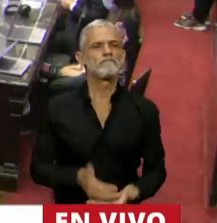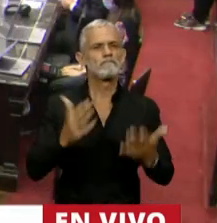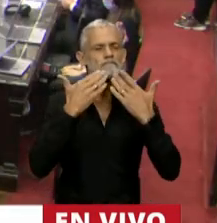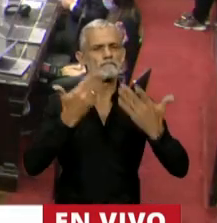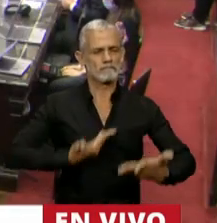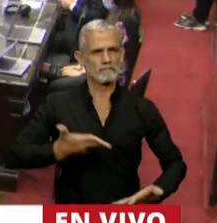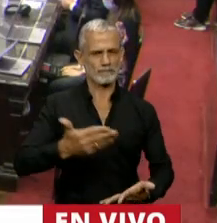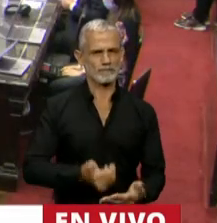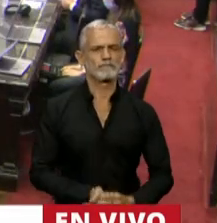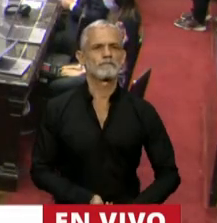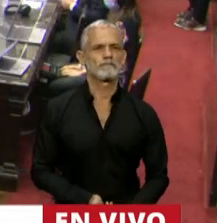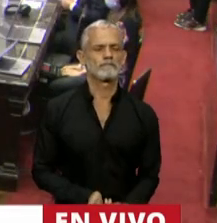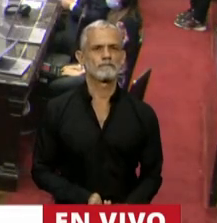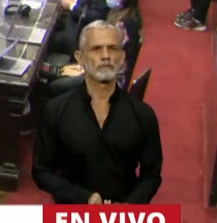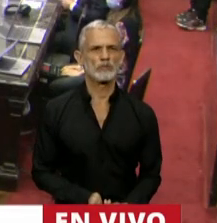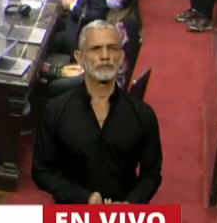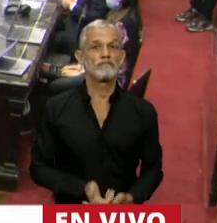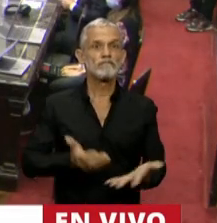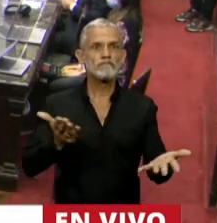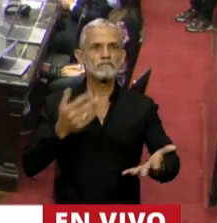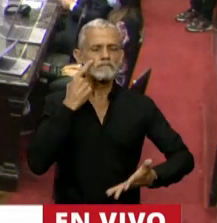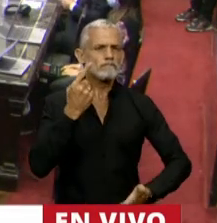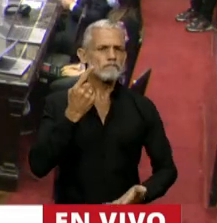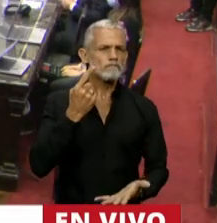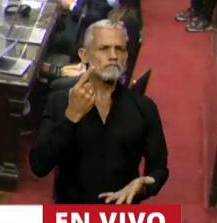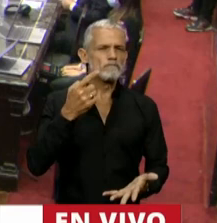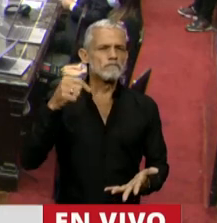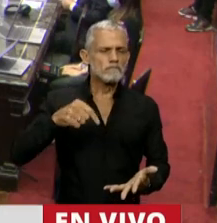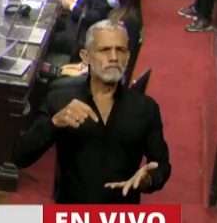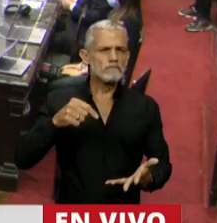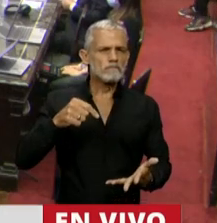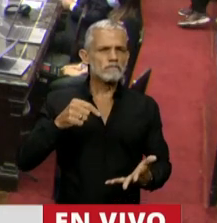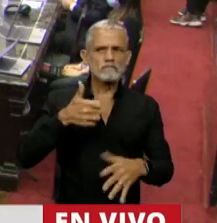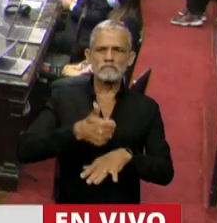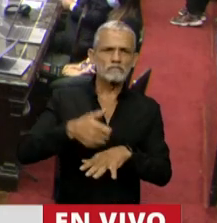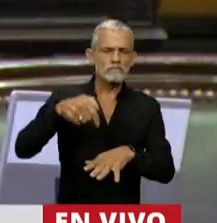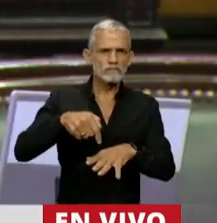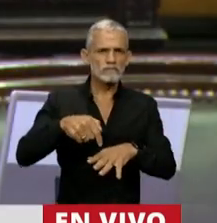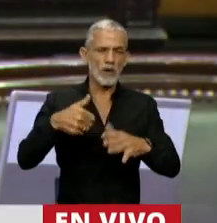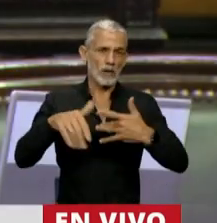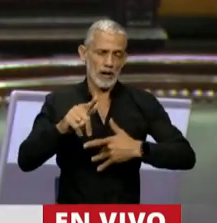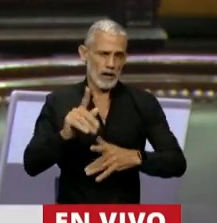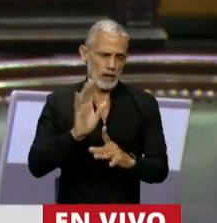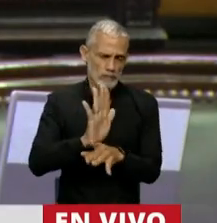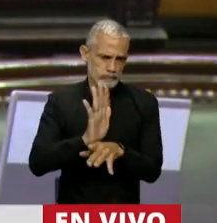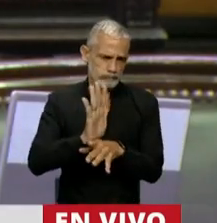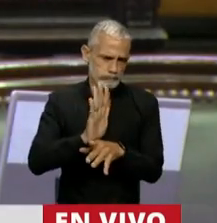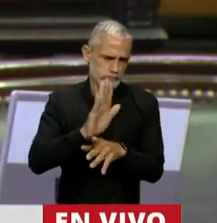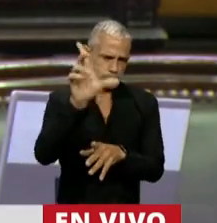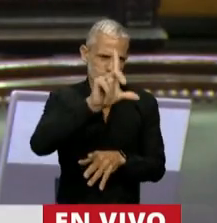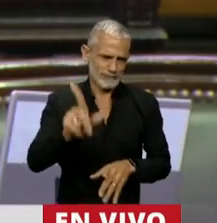Gracias, presidente. Mire, presidente, más allá que estamos asistiendo a la liquidación del federalismo